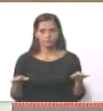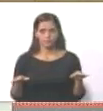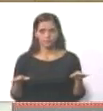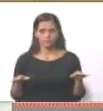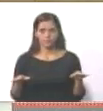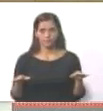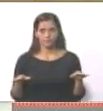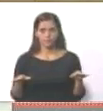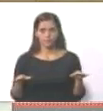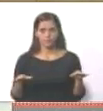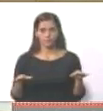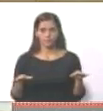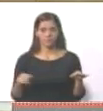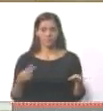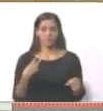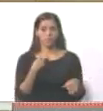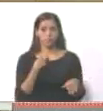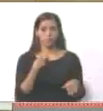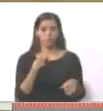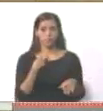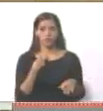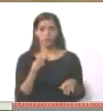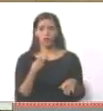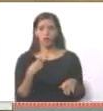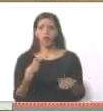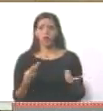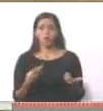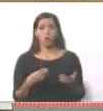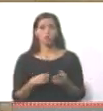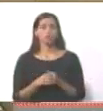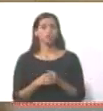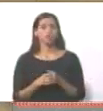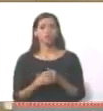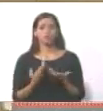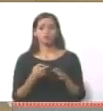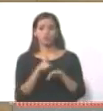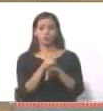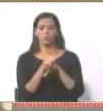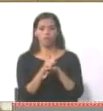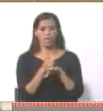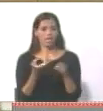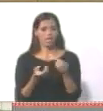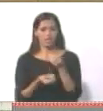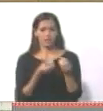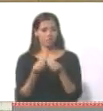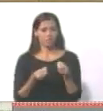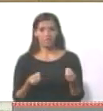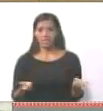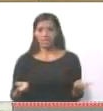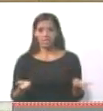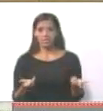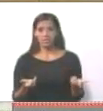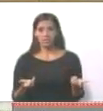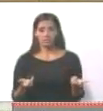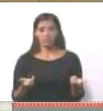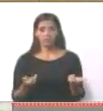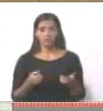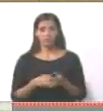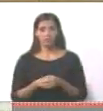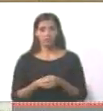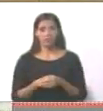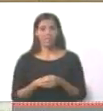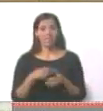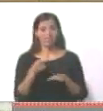Metido hasta aquí con unos tanques, con la repotenciación de unos tanques, quitó un blindado con los MX-30, ¿eh? Marco Torres